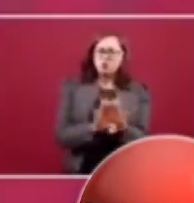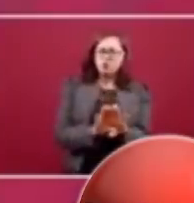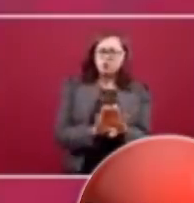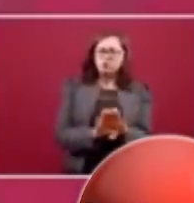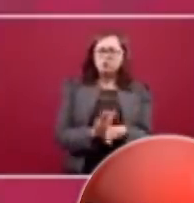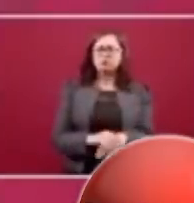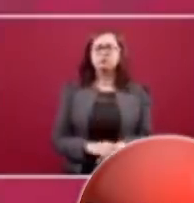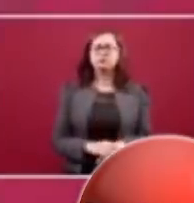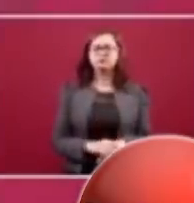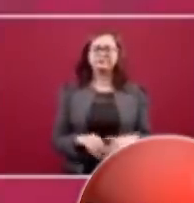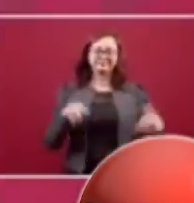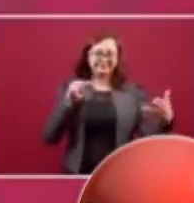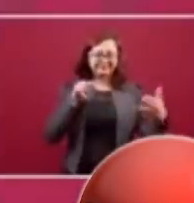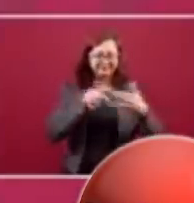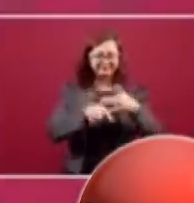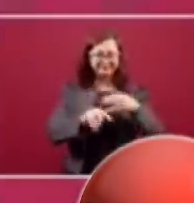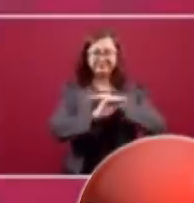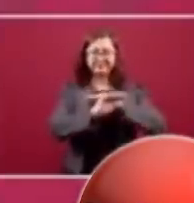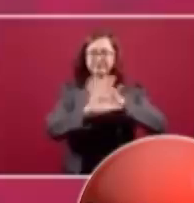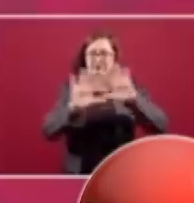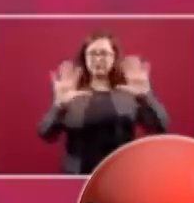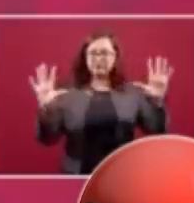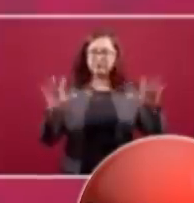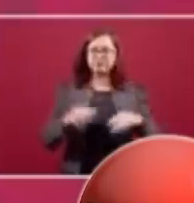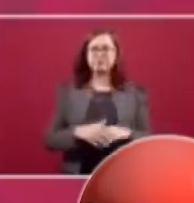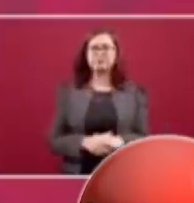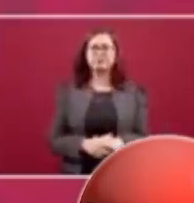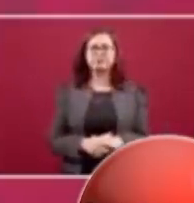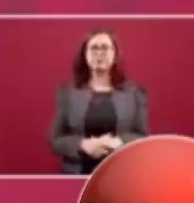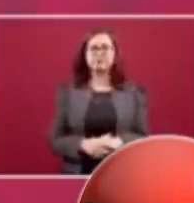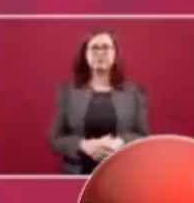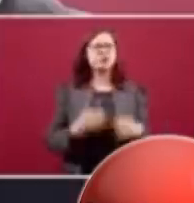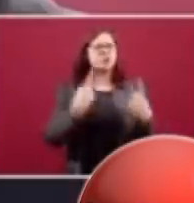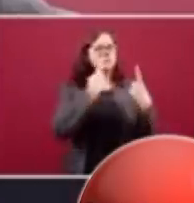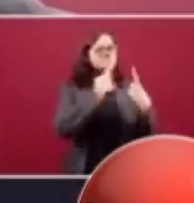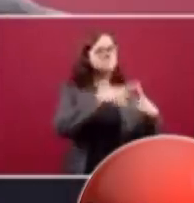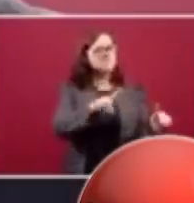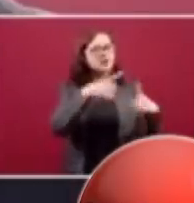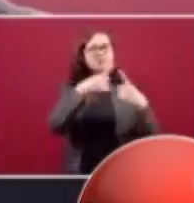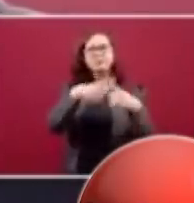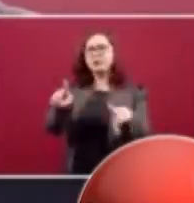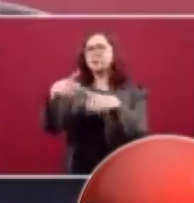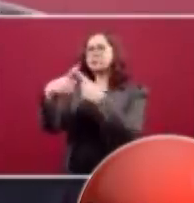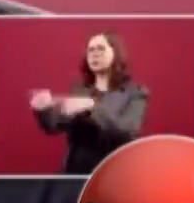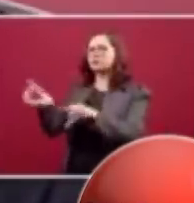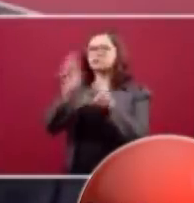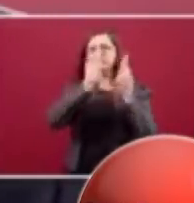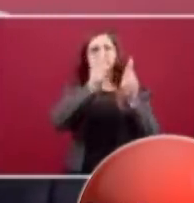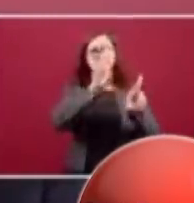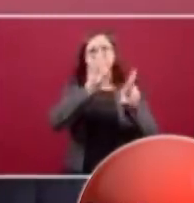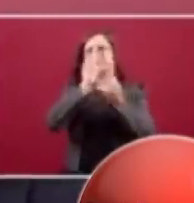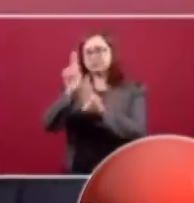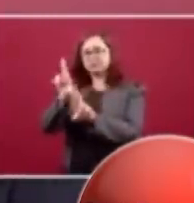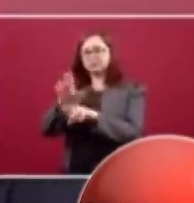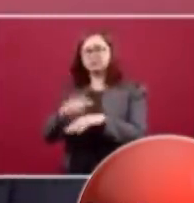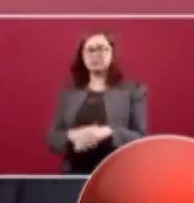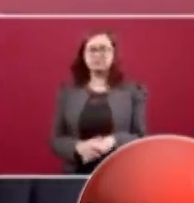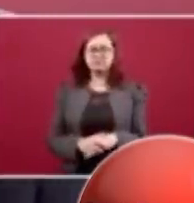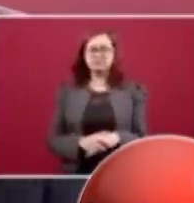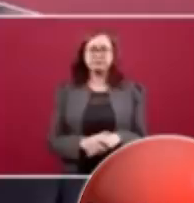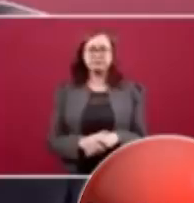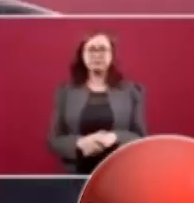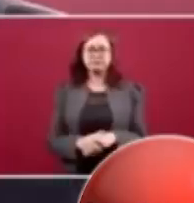Con la transparencia, con la pluralidad, con el derecho